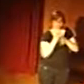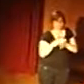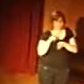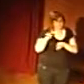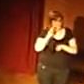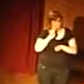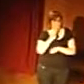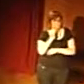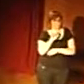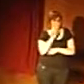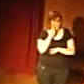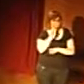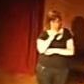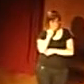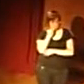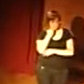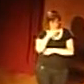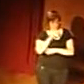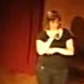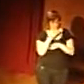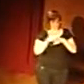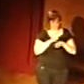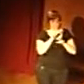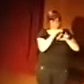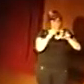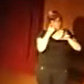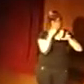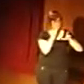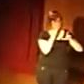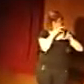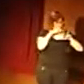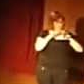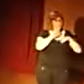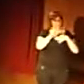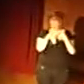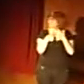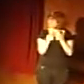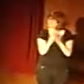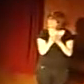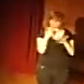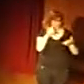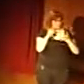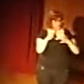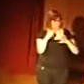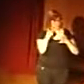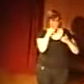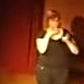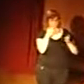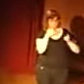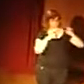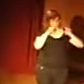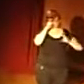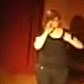interpreta a su manera y le da color a todas las figuras y la incluso las acentúa sus ulciones